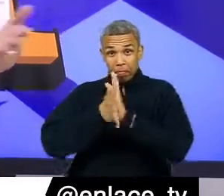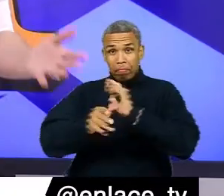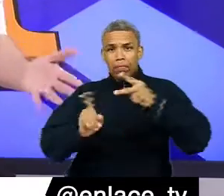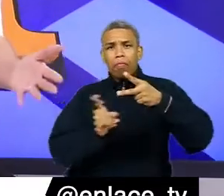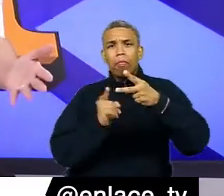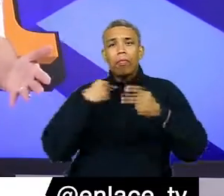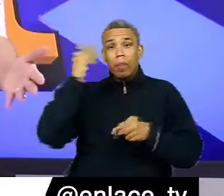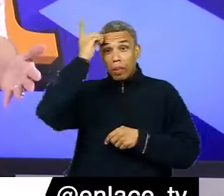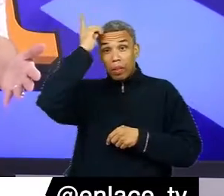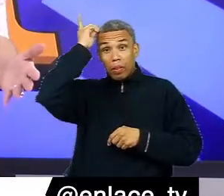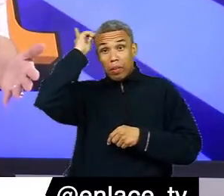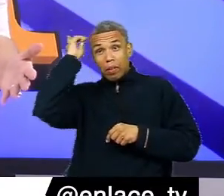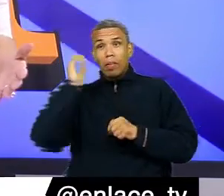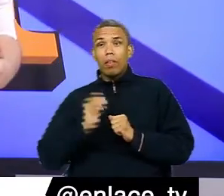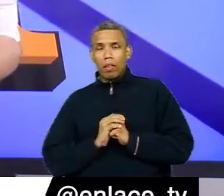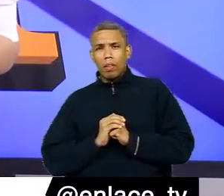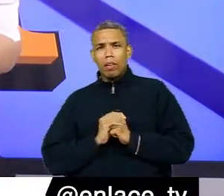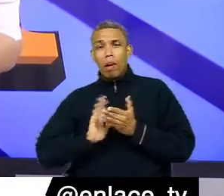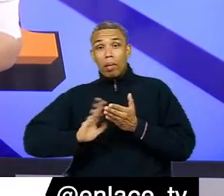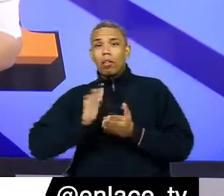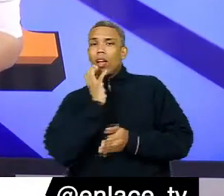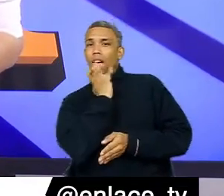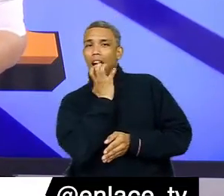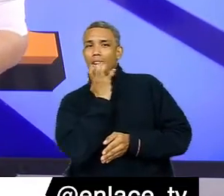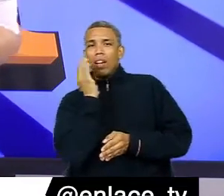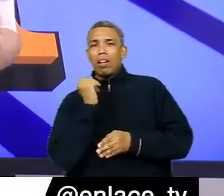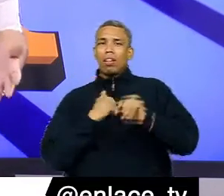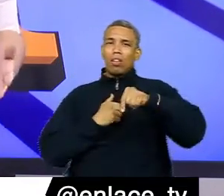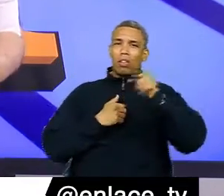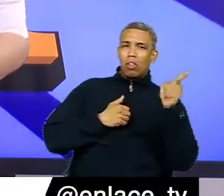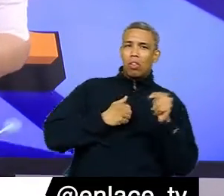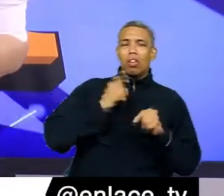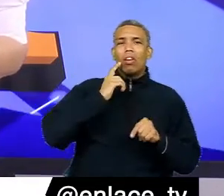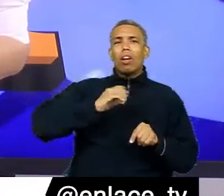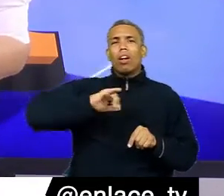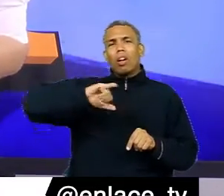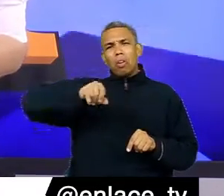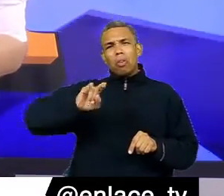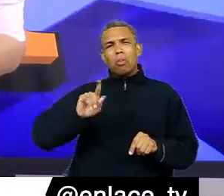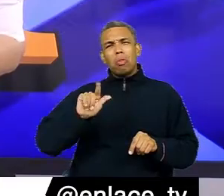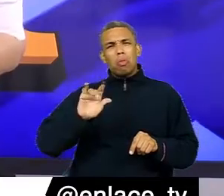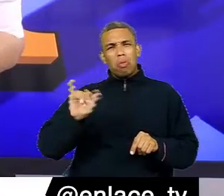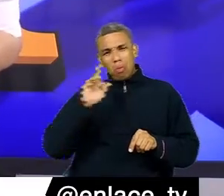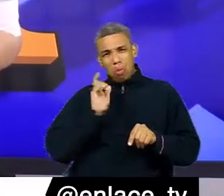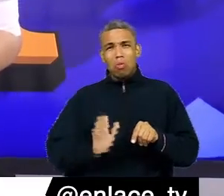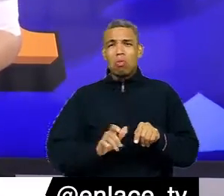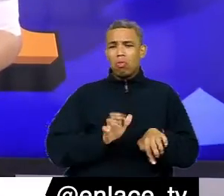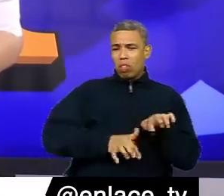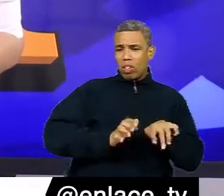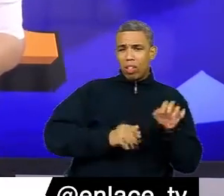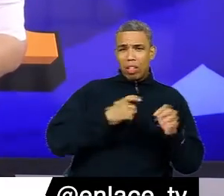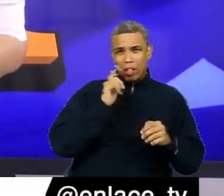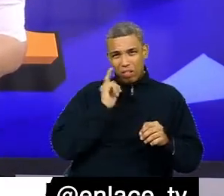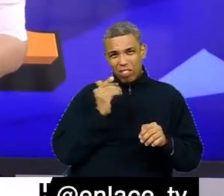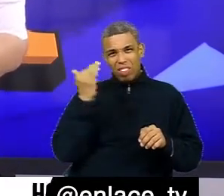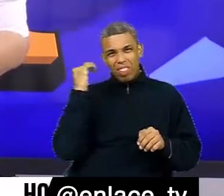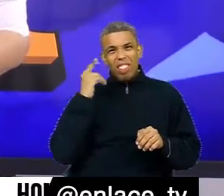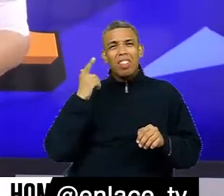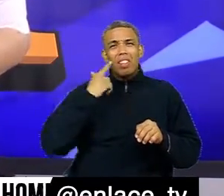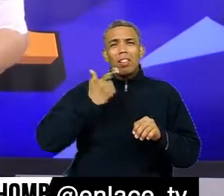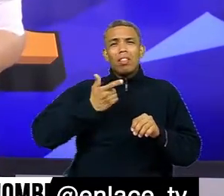y su entonces secretario de Medio Ambiente, Carlos Julio Contreras, por pérdidas para los damnificados de la ola invernal en